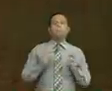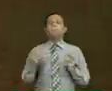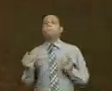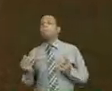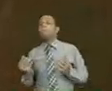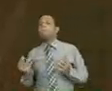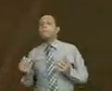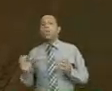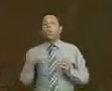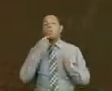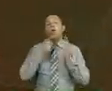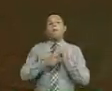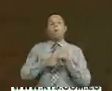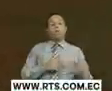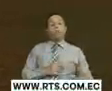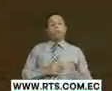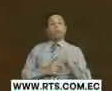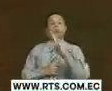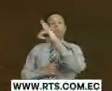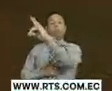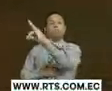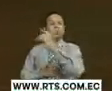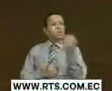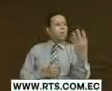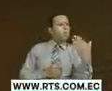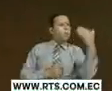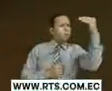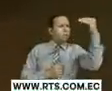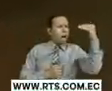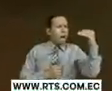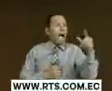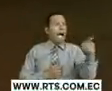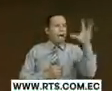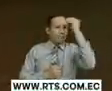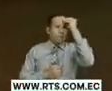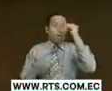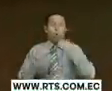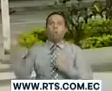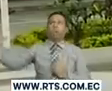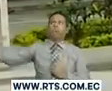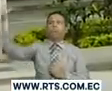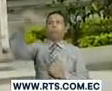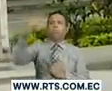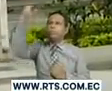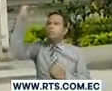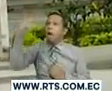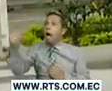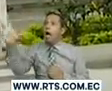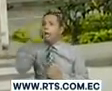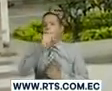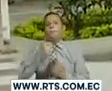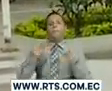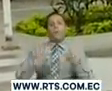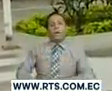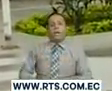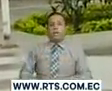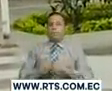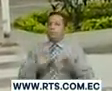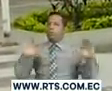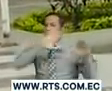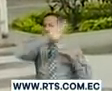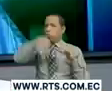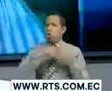la ciudad. El área nacional reabrirá sus vuelos el próximo 15 de junio, informó Carlos Julio